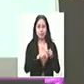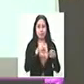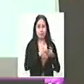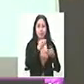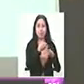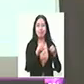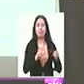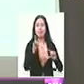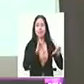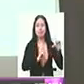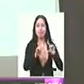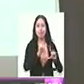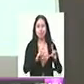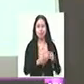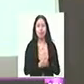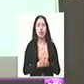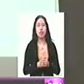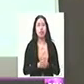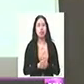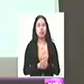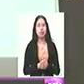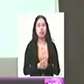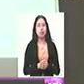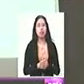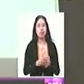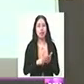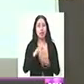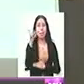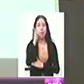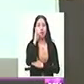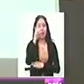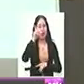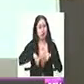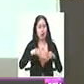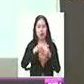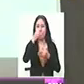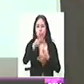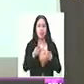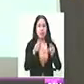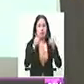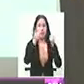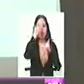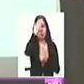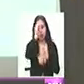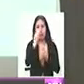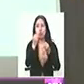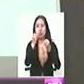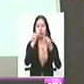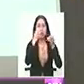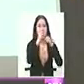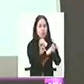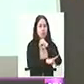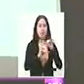el mundo, no logró abastecer de manera oportuna y